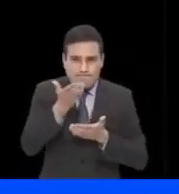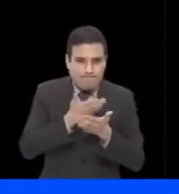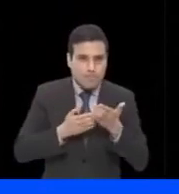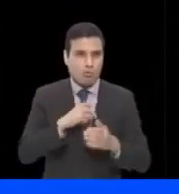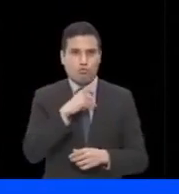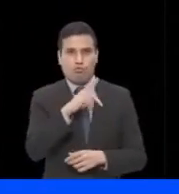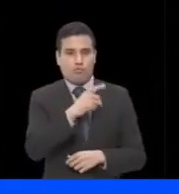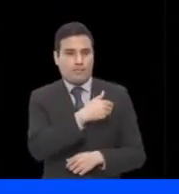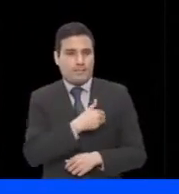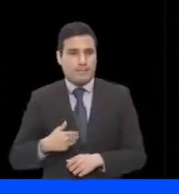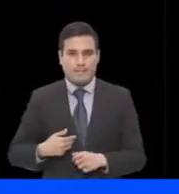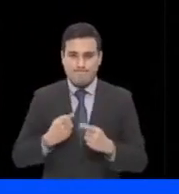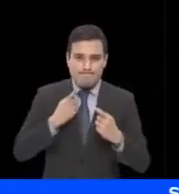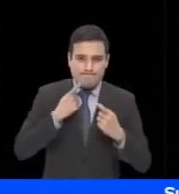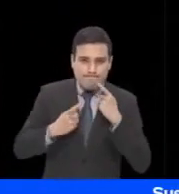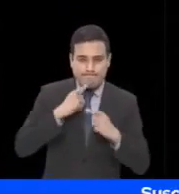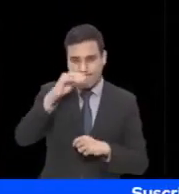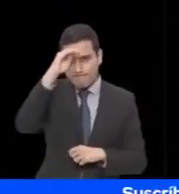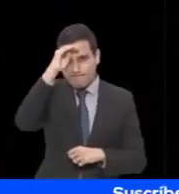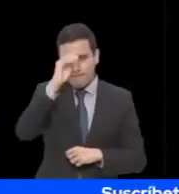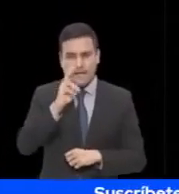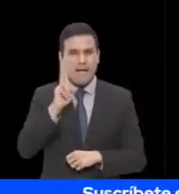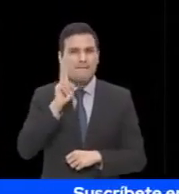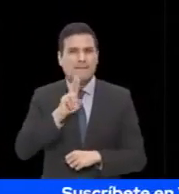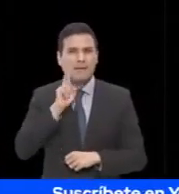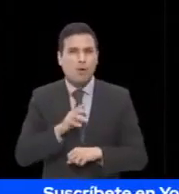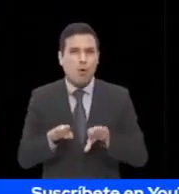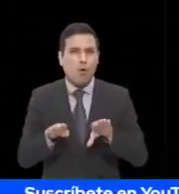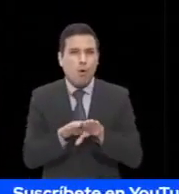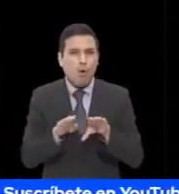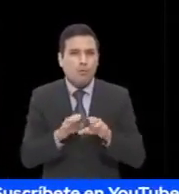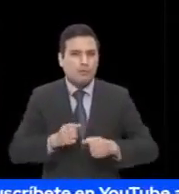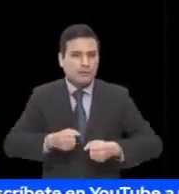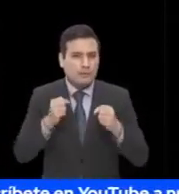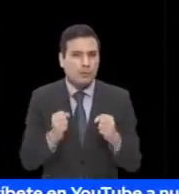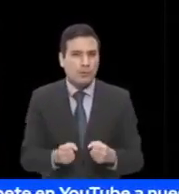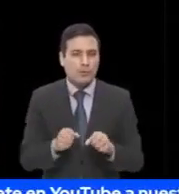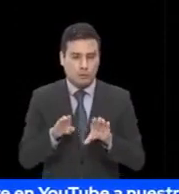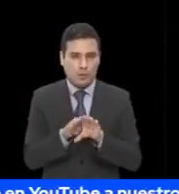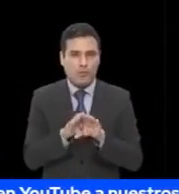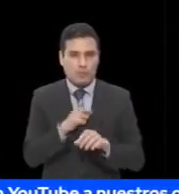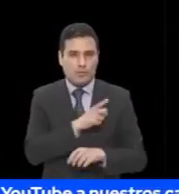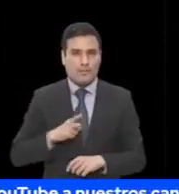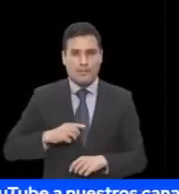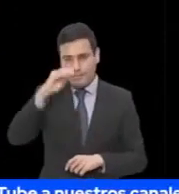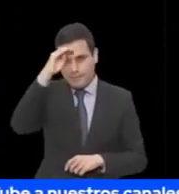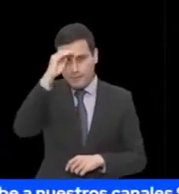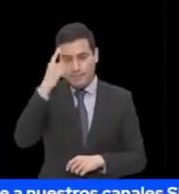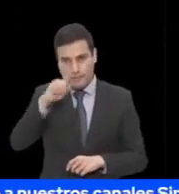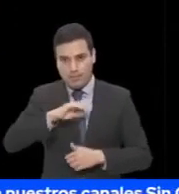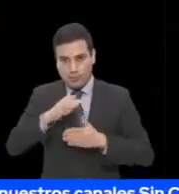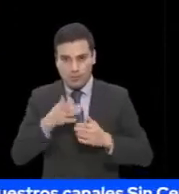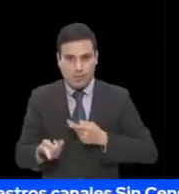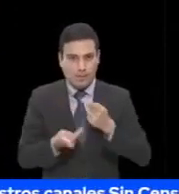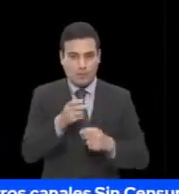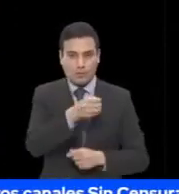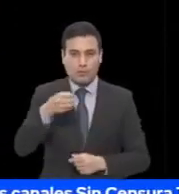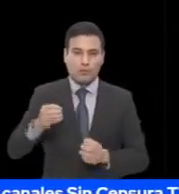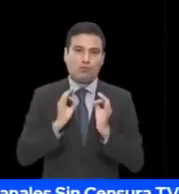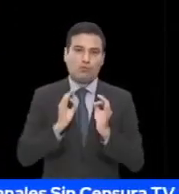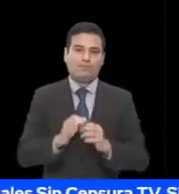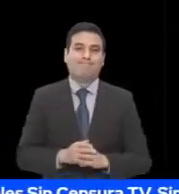su presidente y vean cómo garantizar que haya certidumbre y certeza de los resultados de este ejercicio de revocación de mandato. Hasta ahí